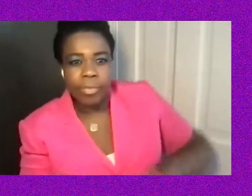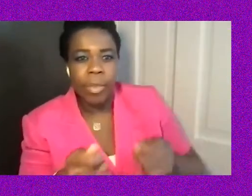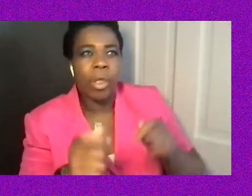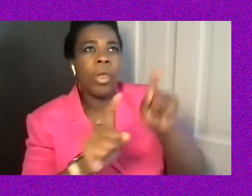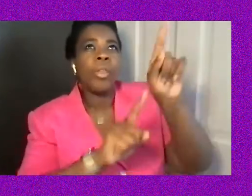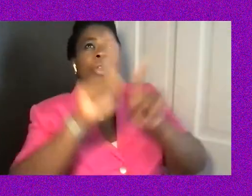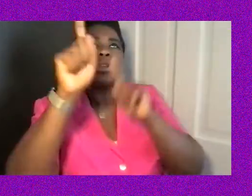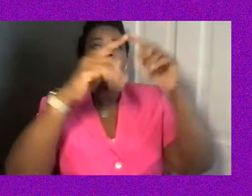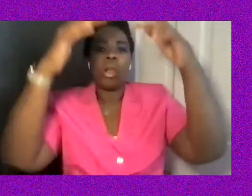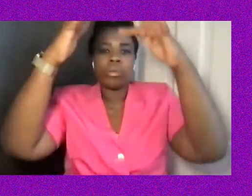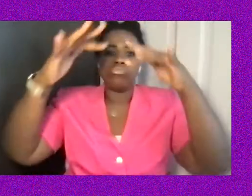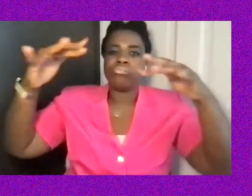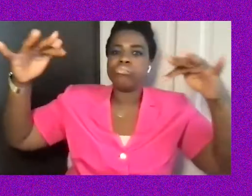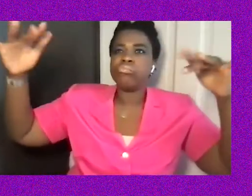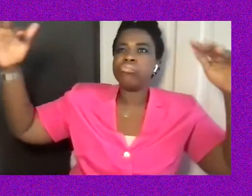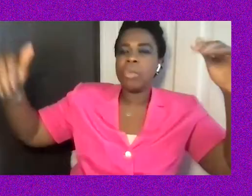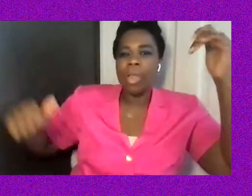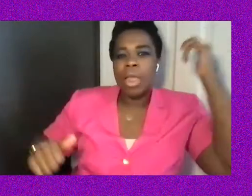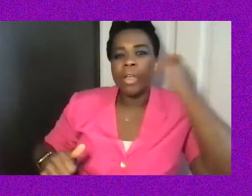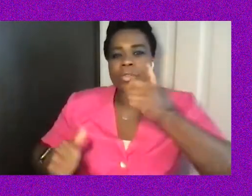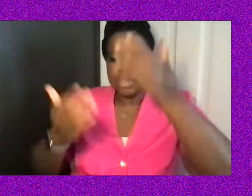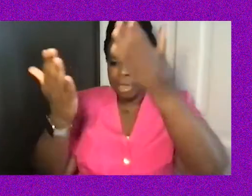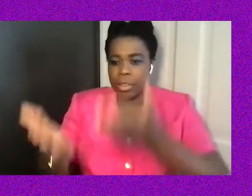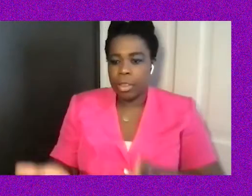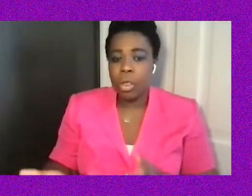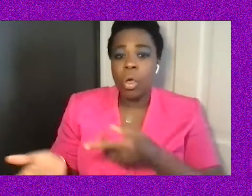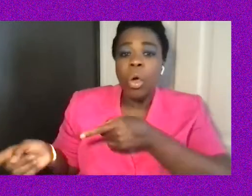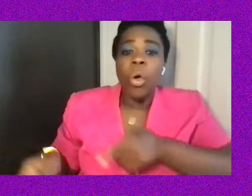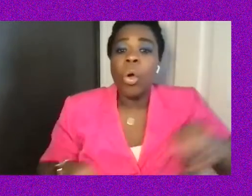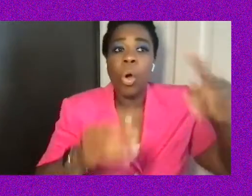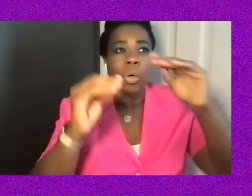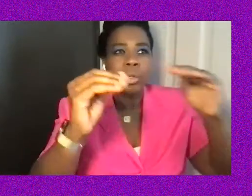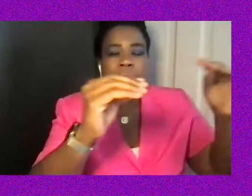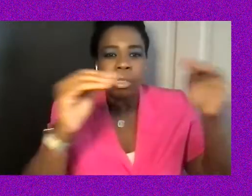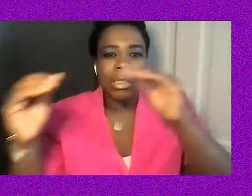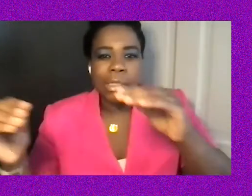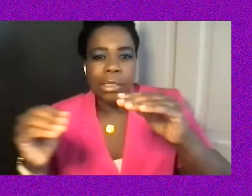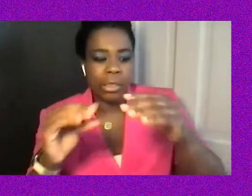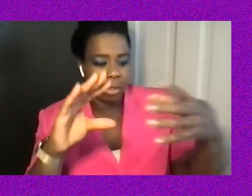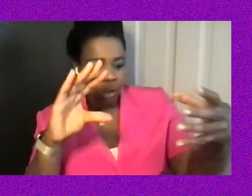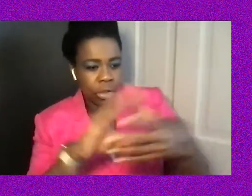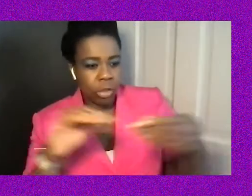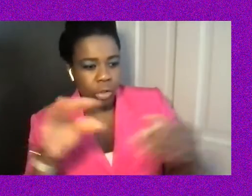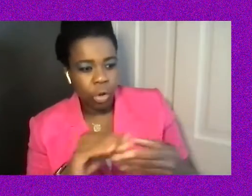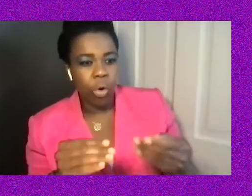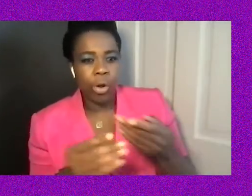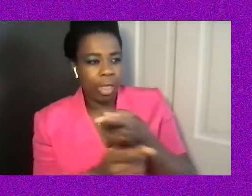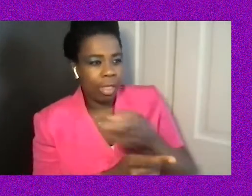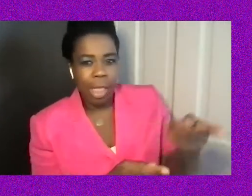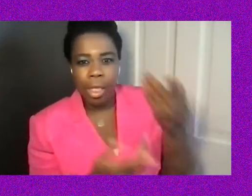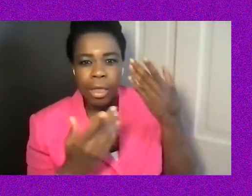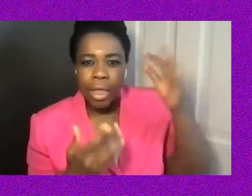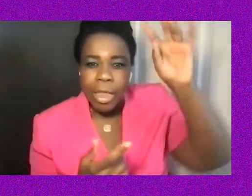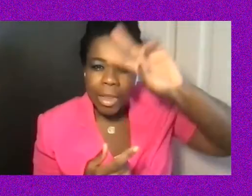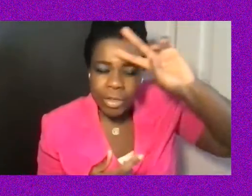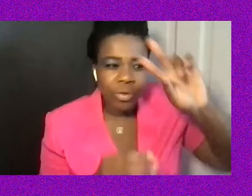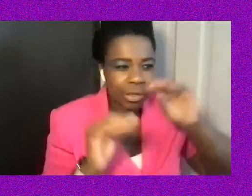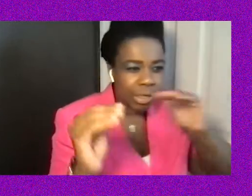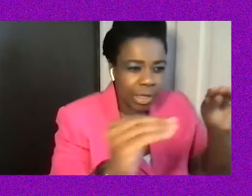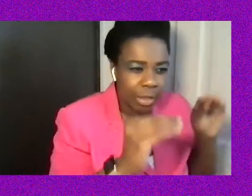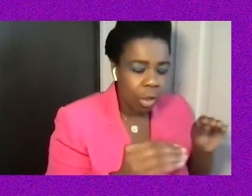la profundidad y la altura de las estrellas.